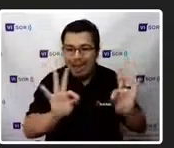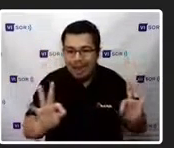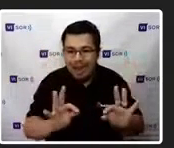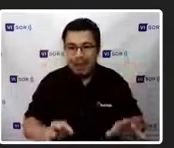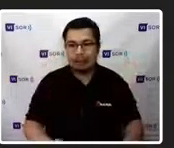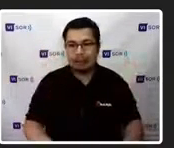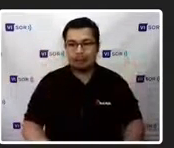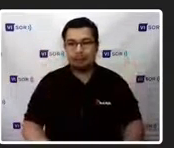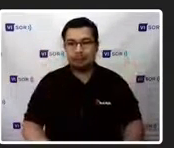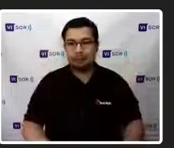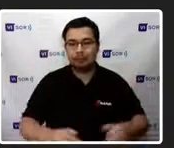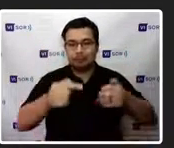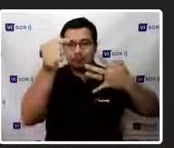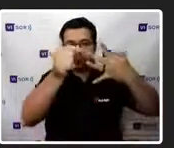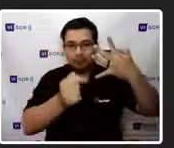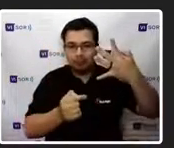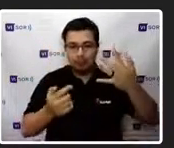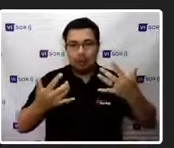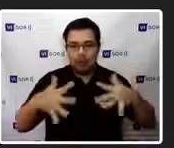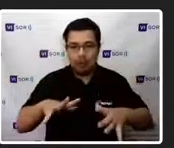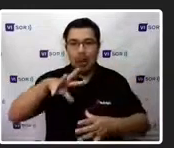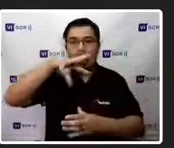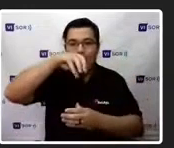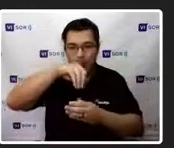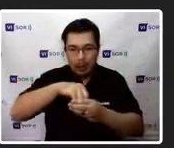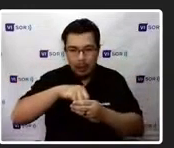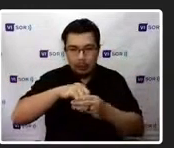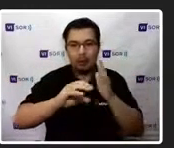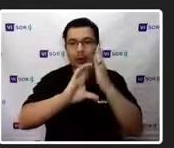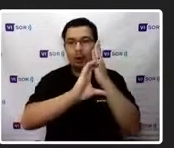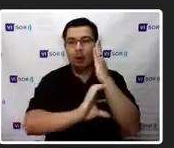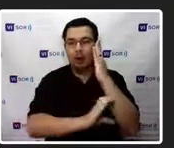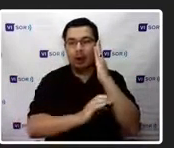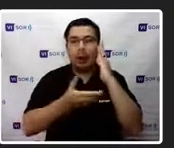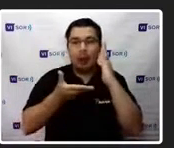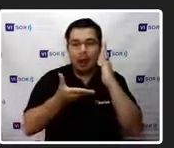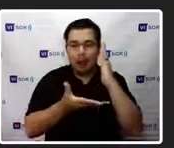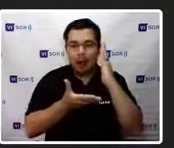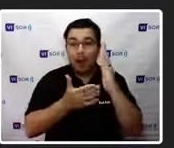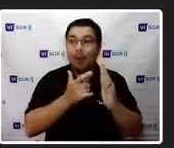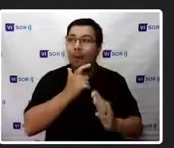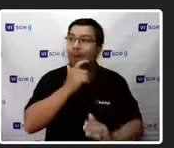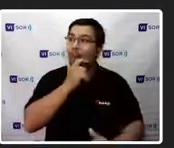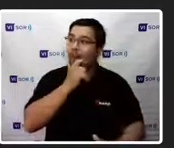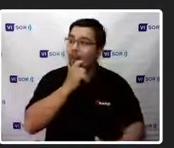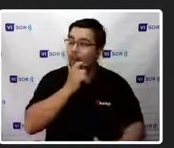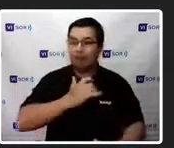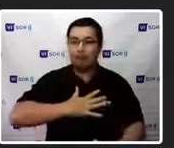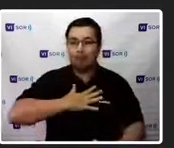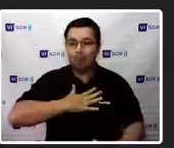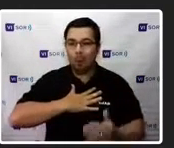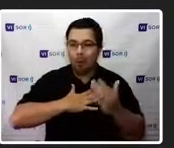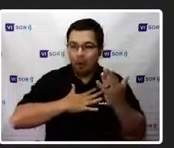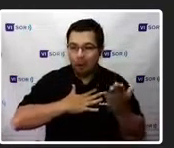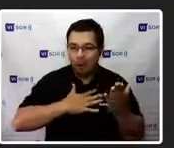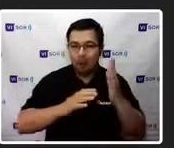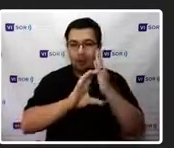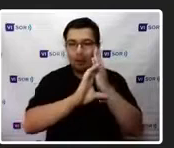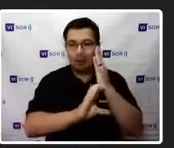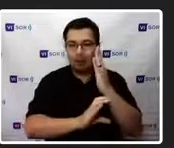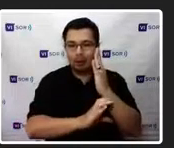Ya dentro de la carrera fue cuando comencé como a encontrarle el gusto a esto de conectar a la gente